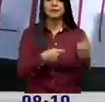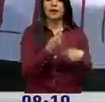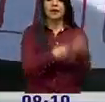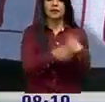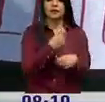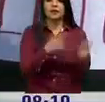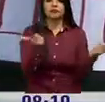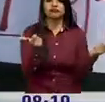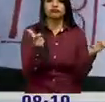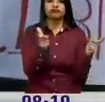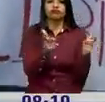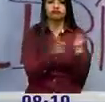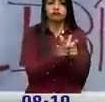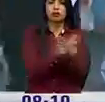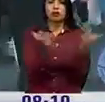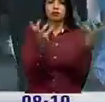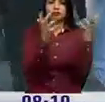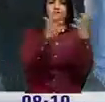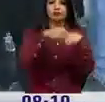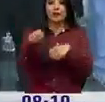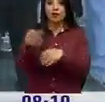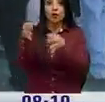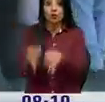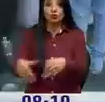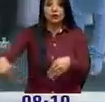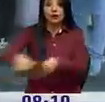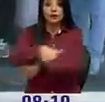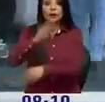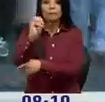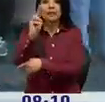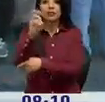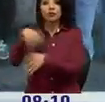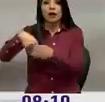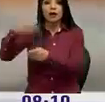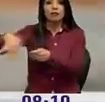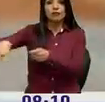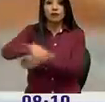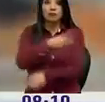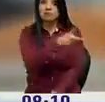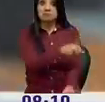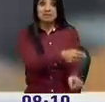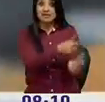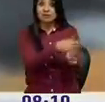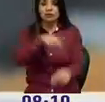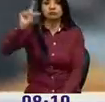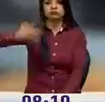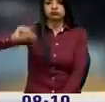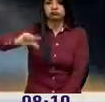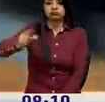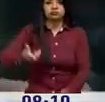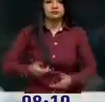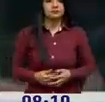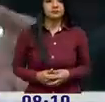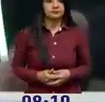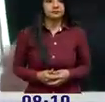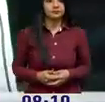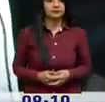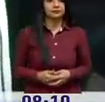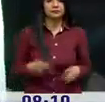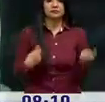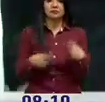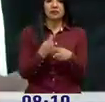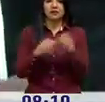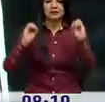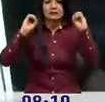ya que los comerciantes informales se ubican en la avenida maldonado ofreciendo productos mucho más económicos no deben de